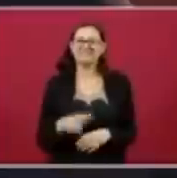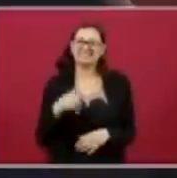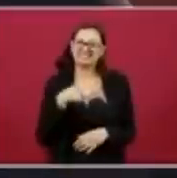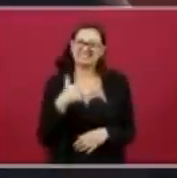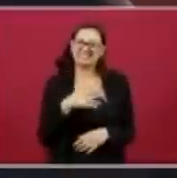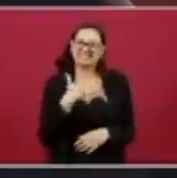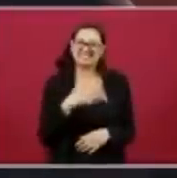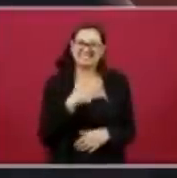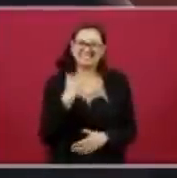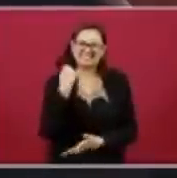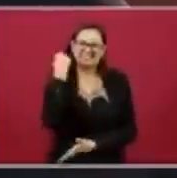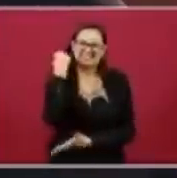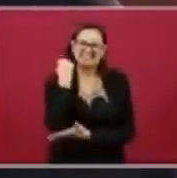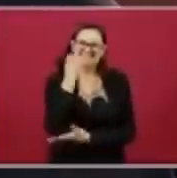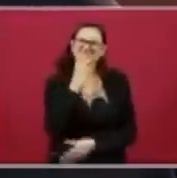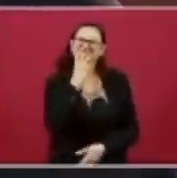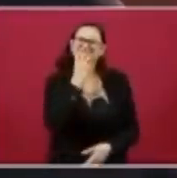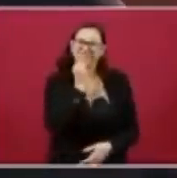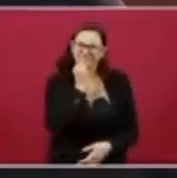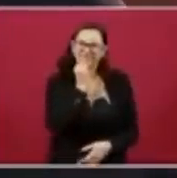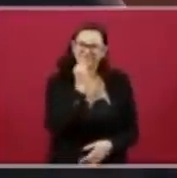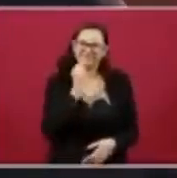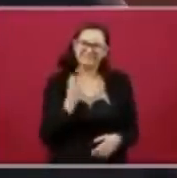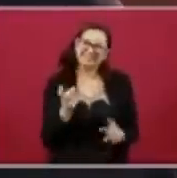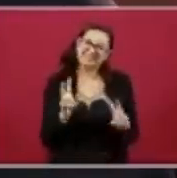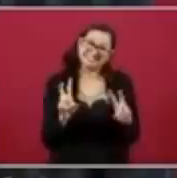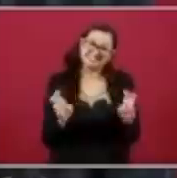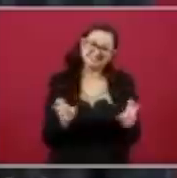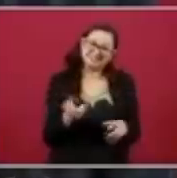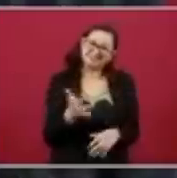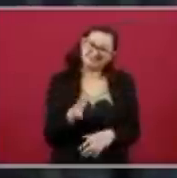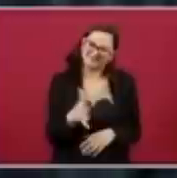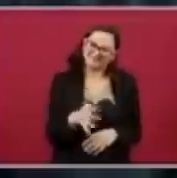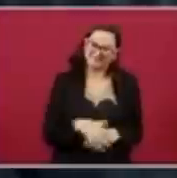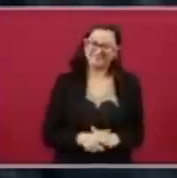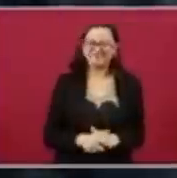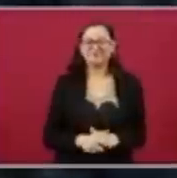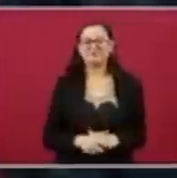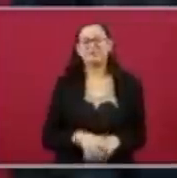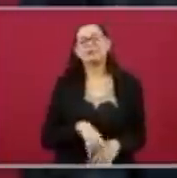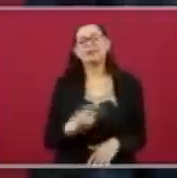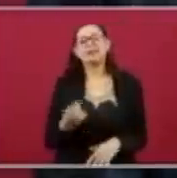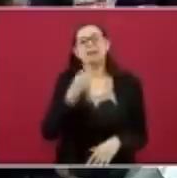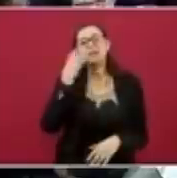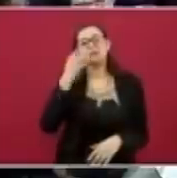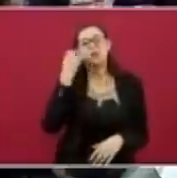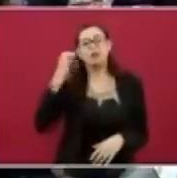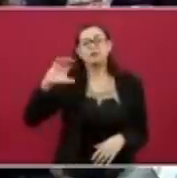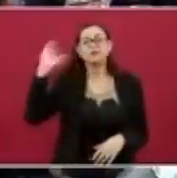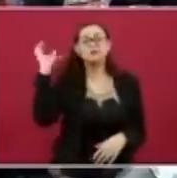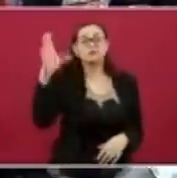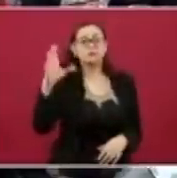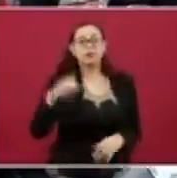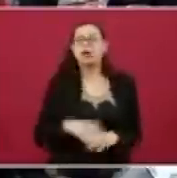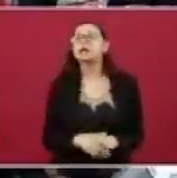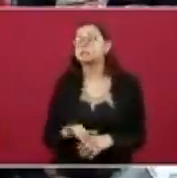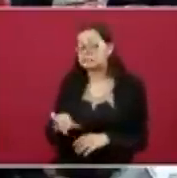cicatero, pues, en estos casos. ¿Las escuelas de fútbol americano en México? Eso sí,